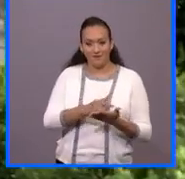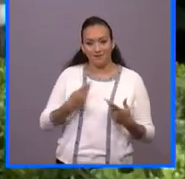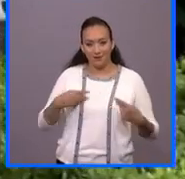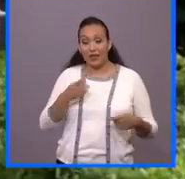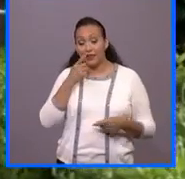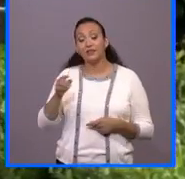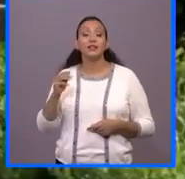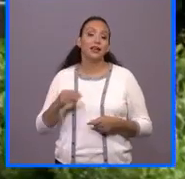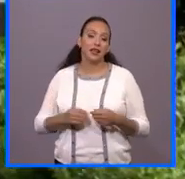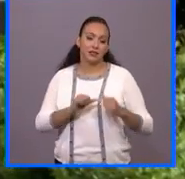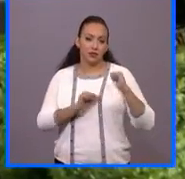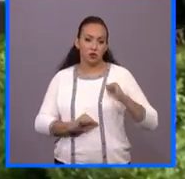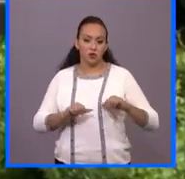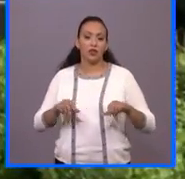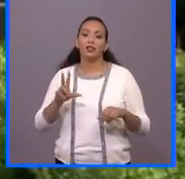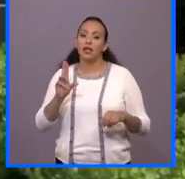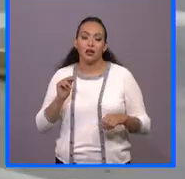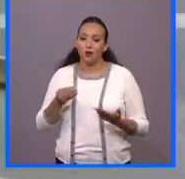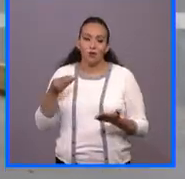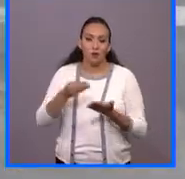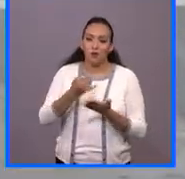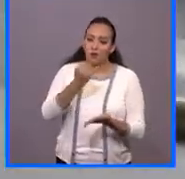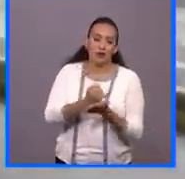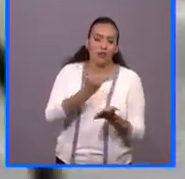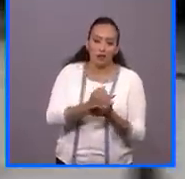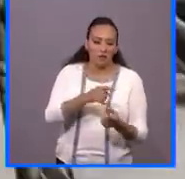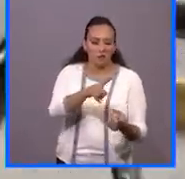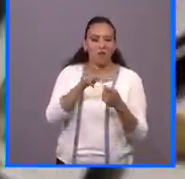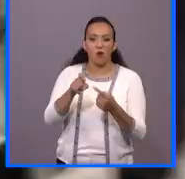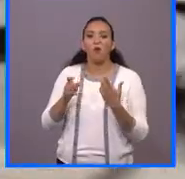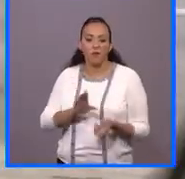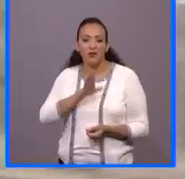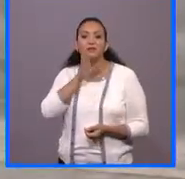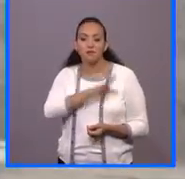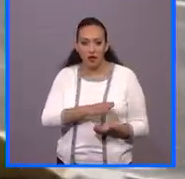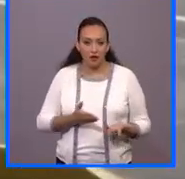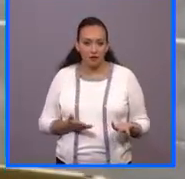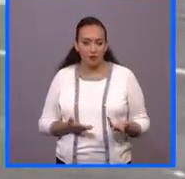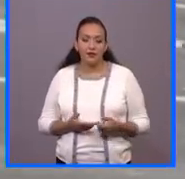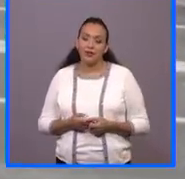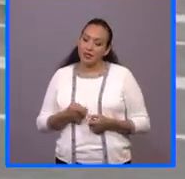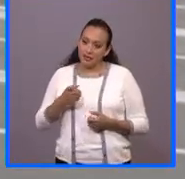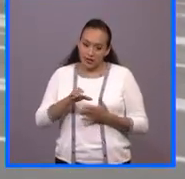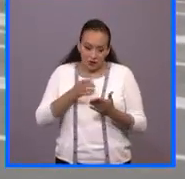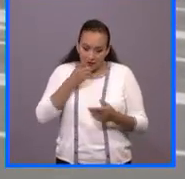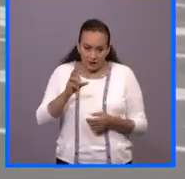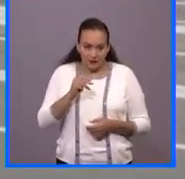evitó que las autoridades locales impongan en ese sentido cobros fuera de lo que les permite la